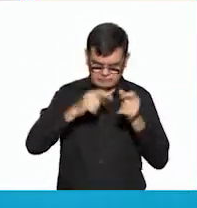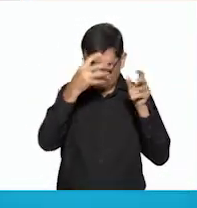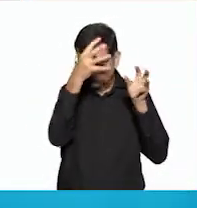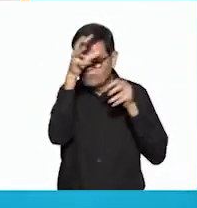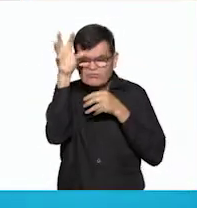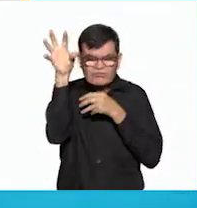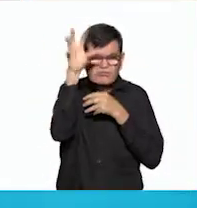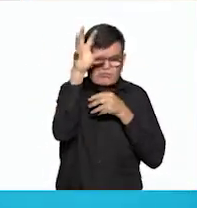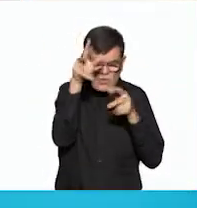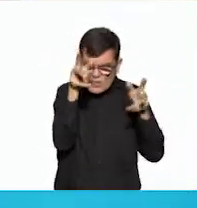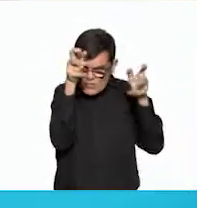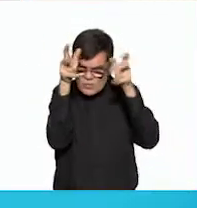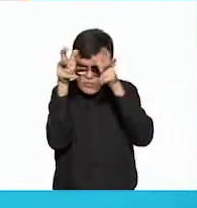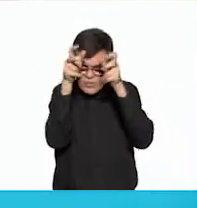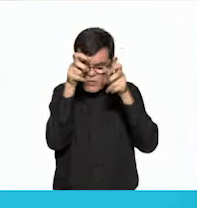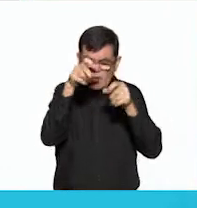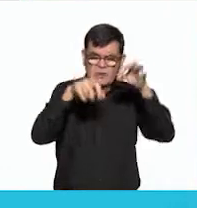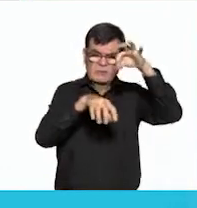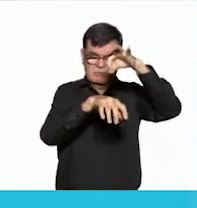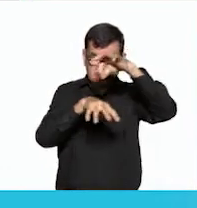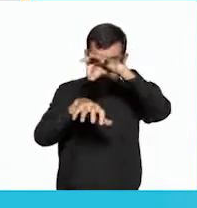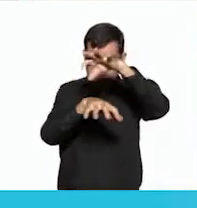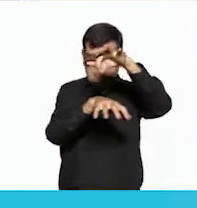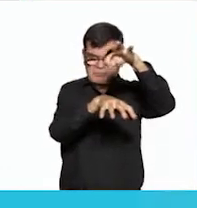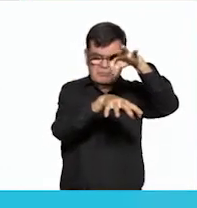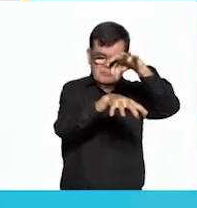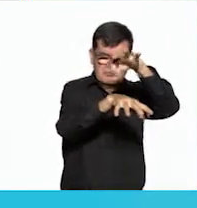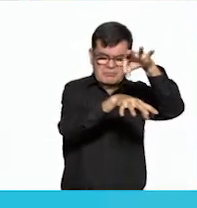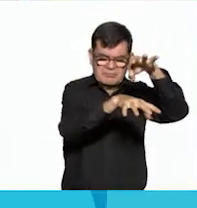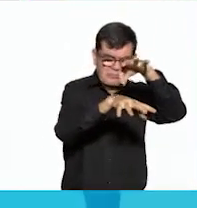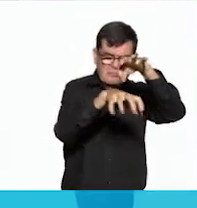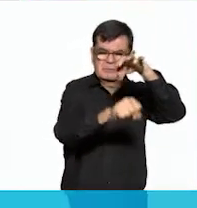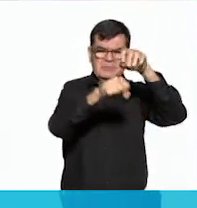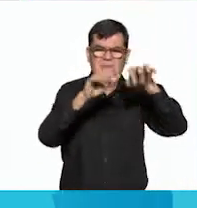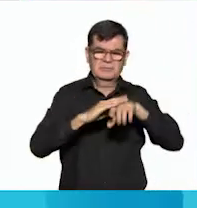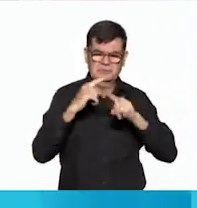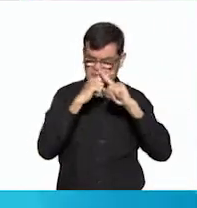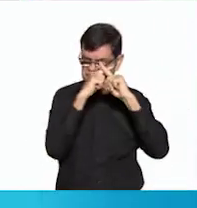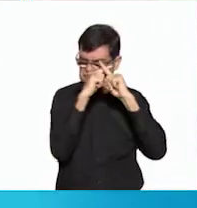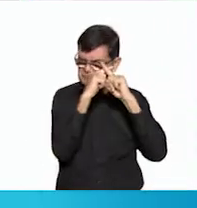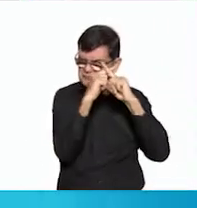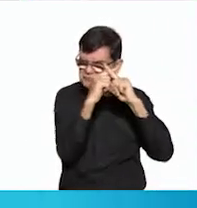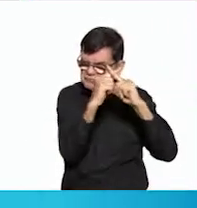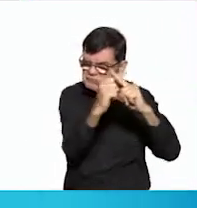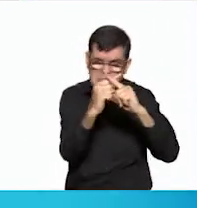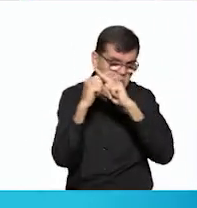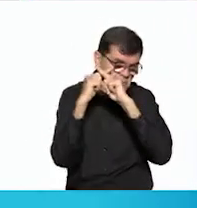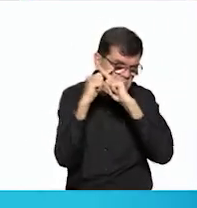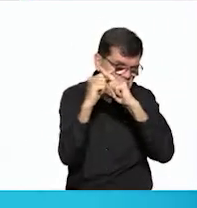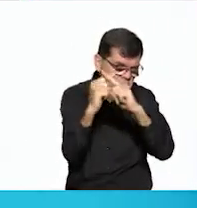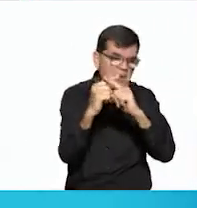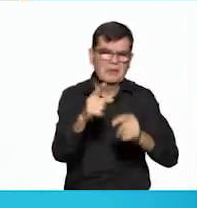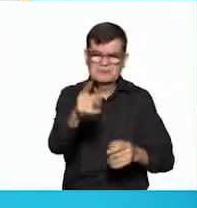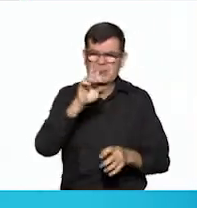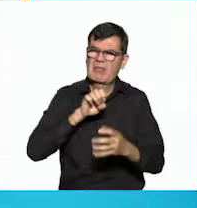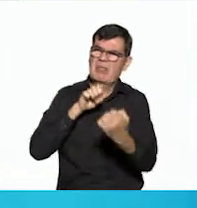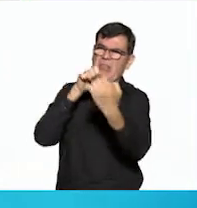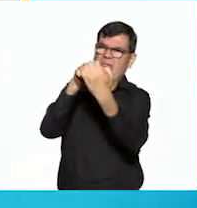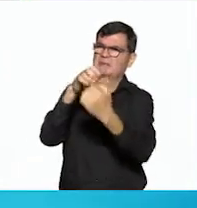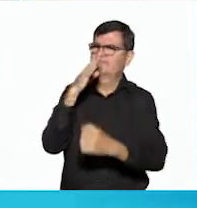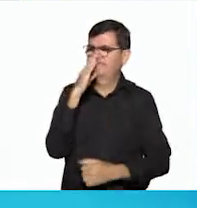radar, localizador global. Rayos X en los ojos, no las puedes